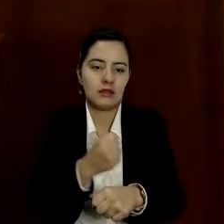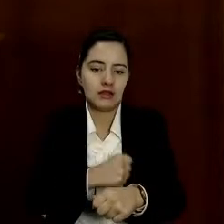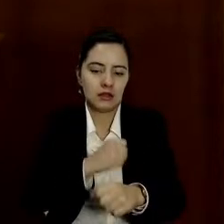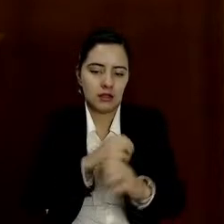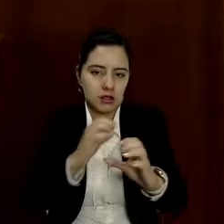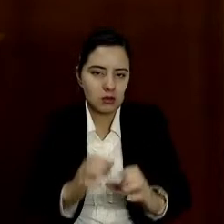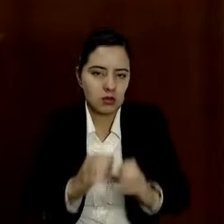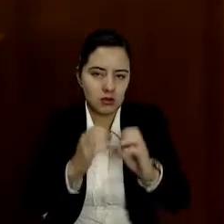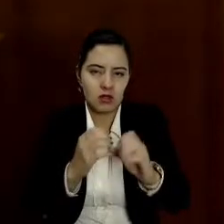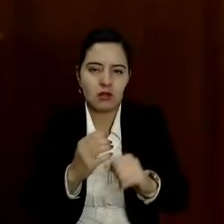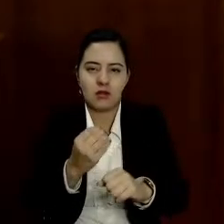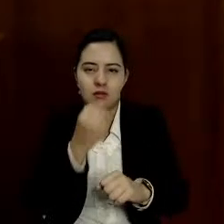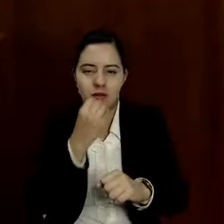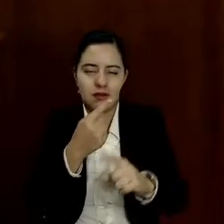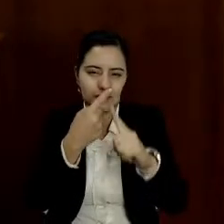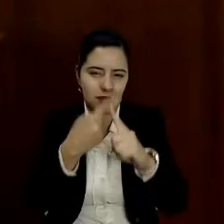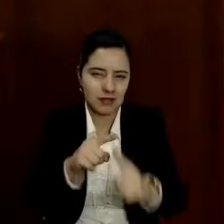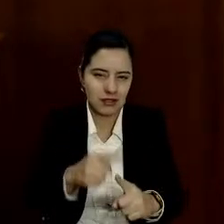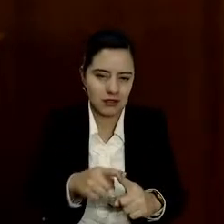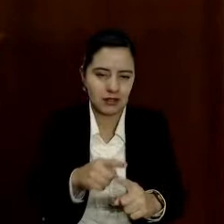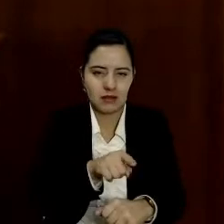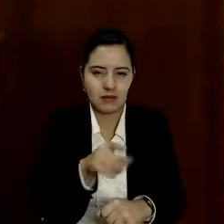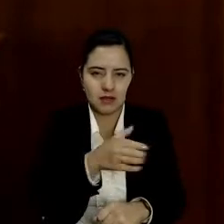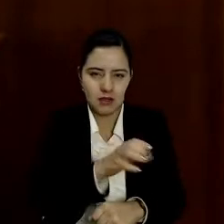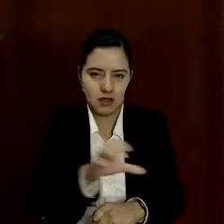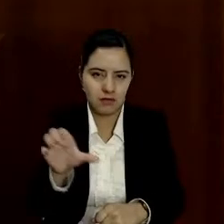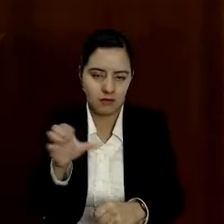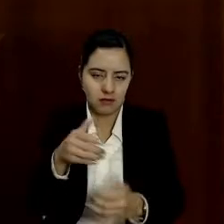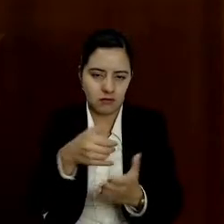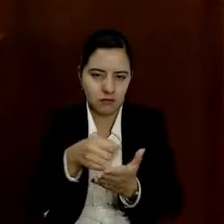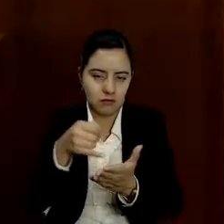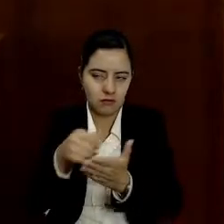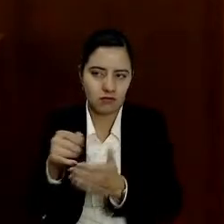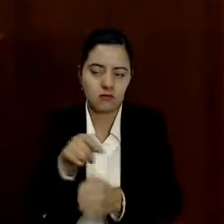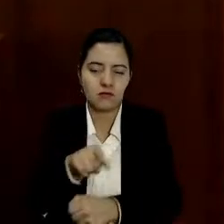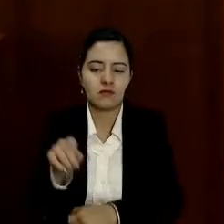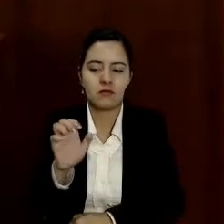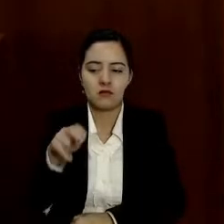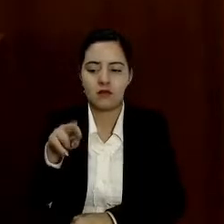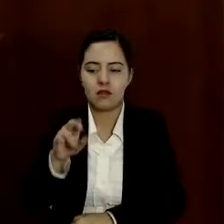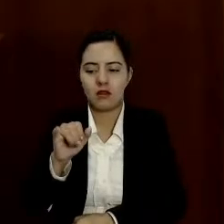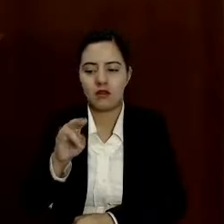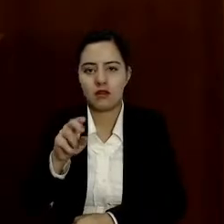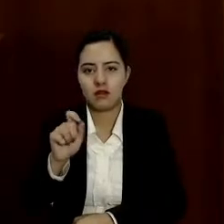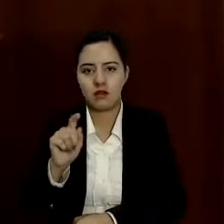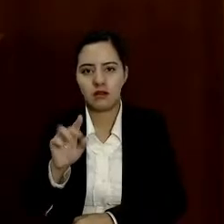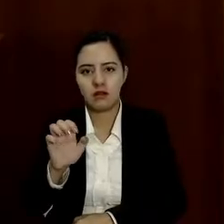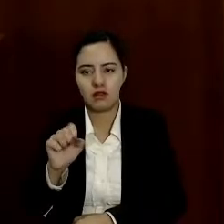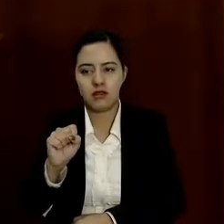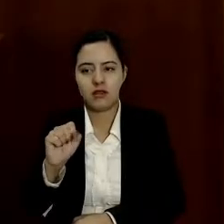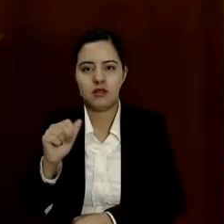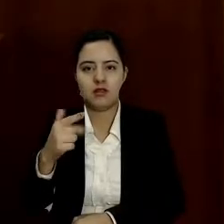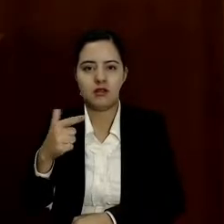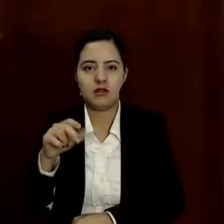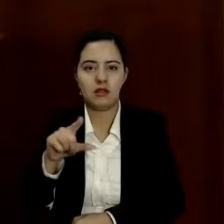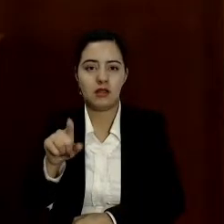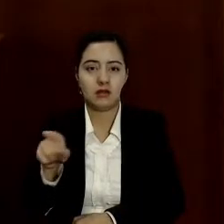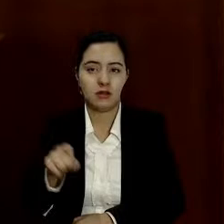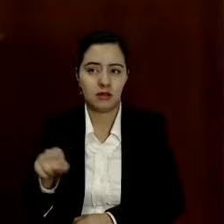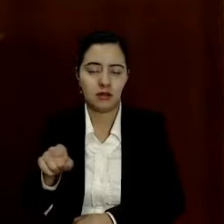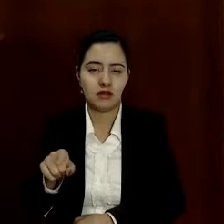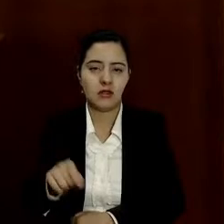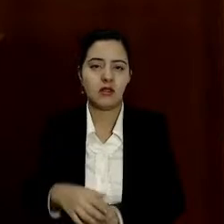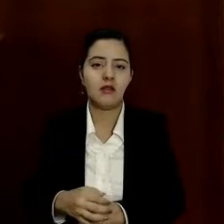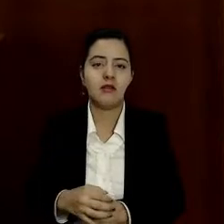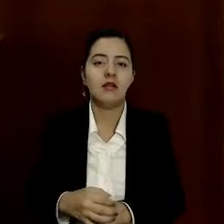Agroalimentaria al frente del panista Enrique Sánchez Cruz, quien duró en el cargo 3 sexenios. De esta